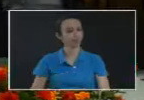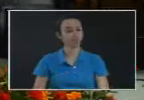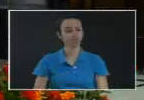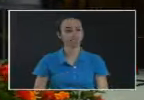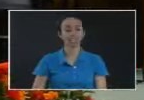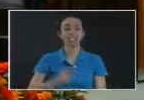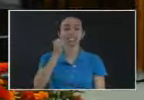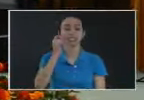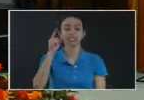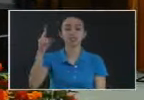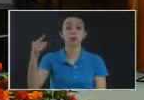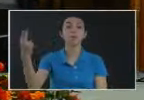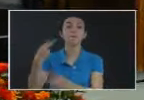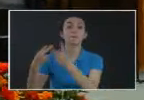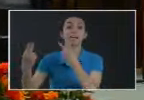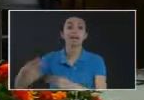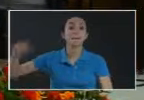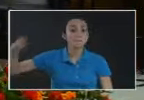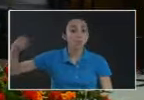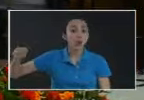El Señor viene pronto.